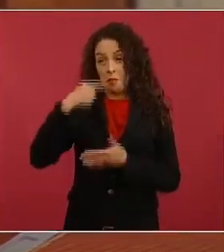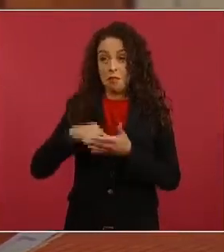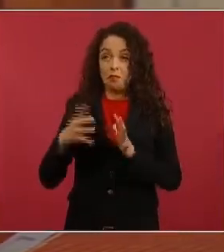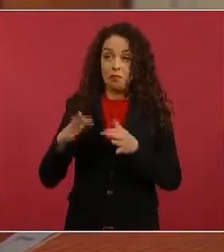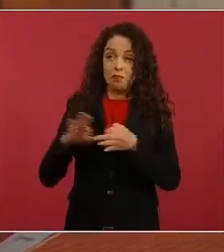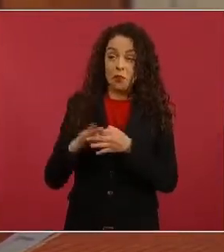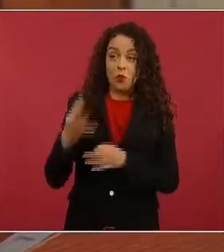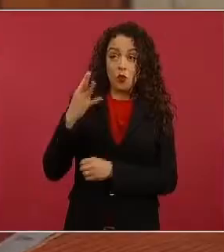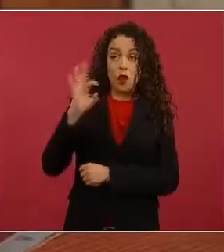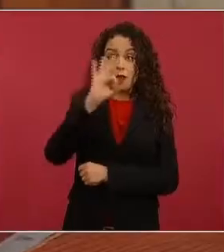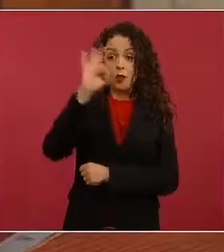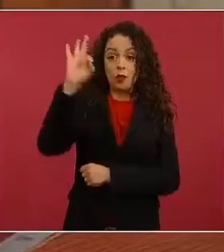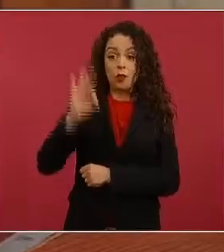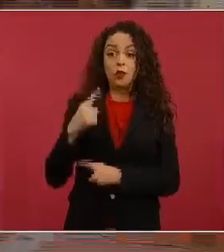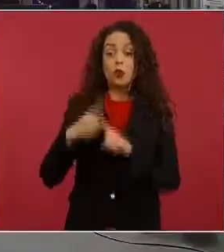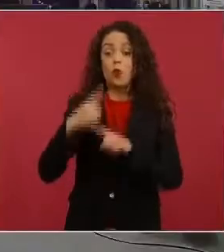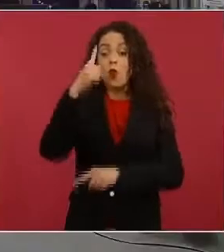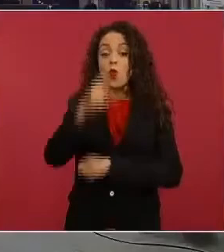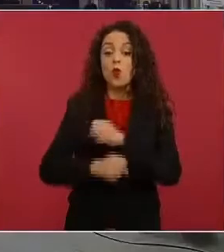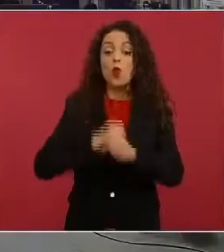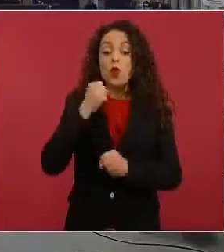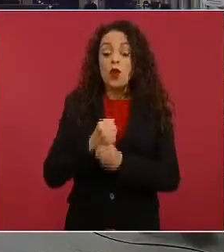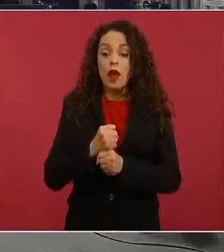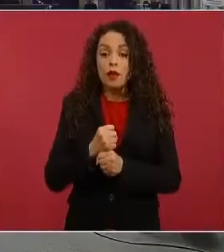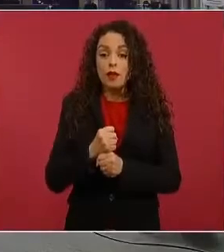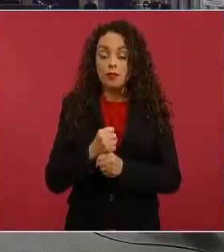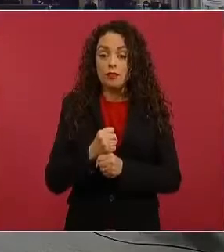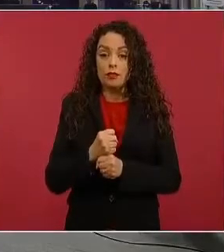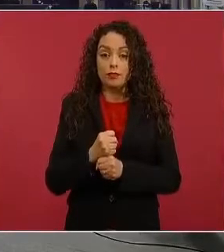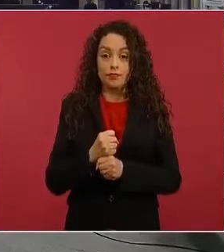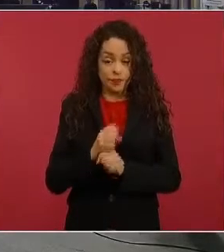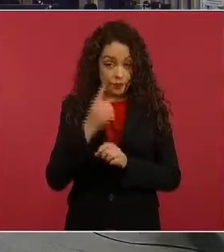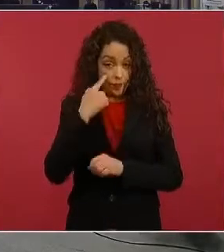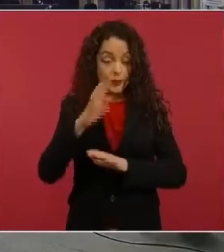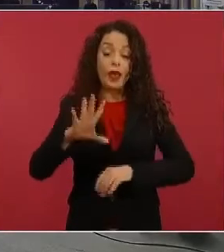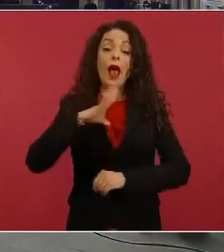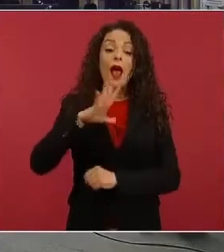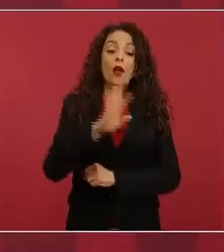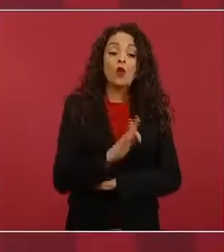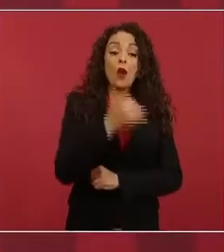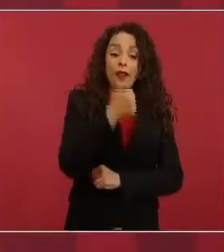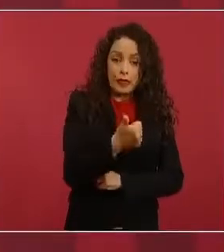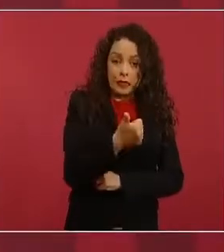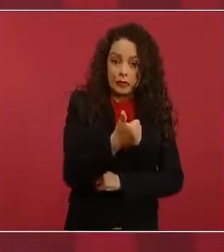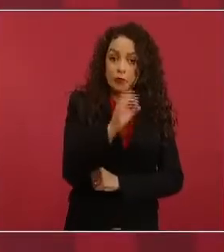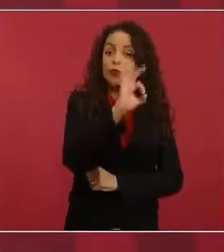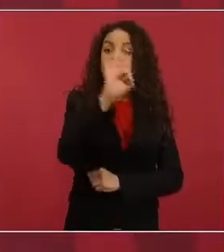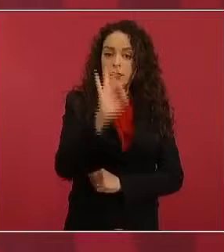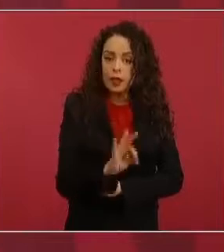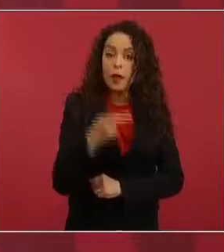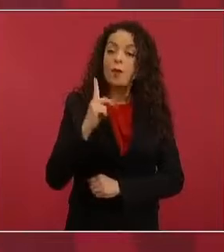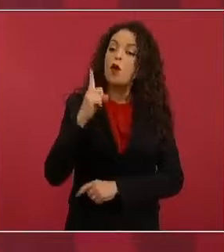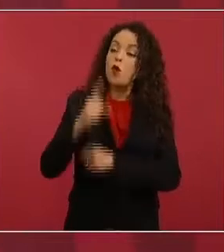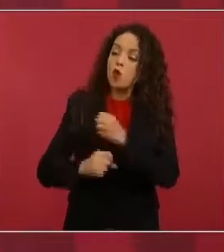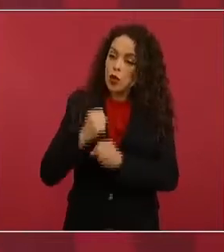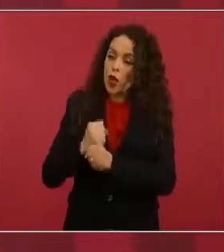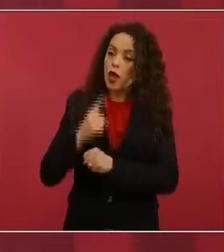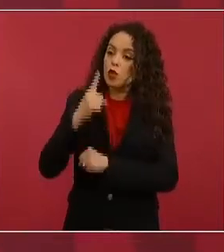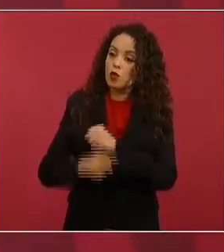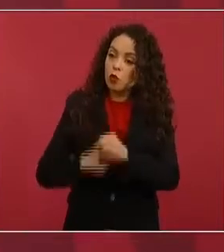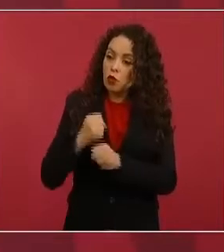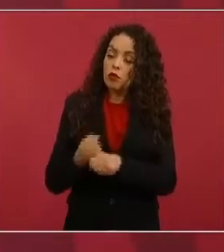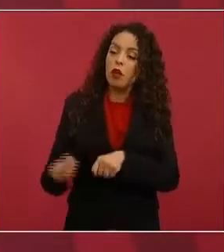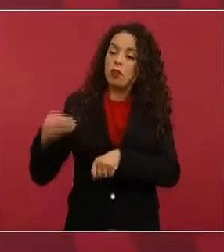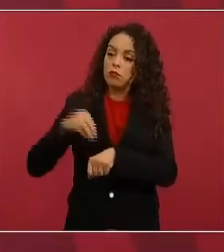menos 4% anual, tienen el 46%, pero año con año hay un crecimiento